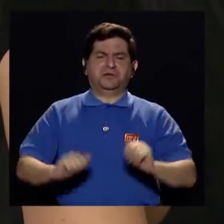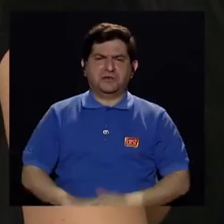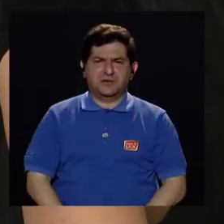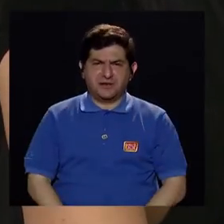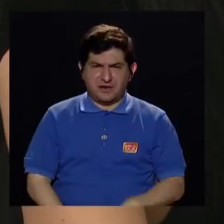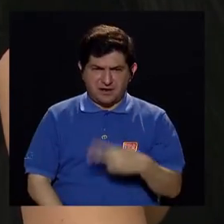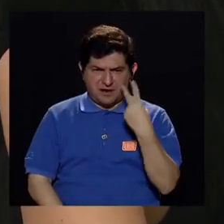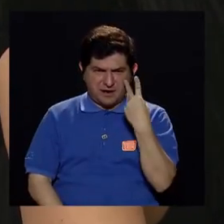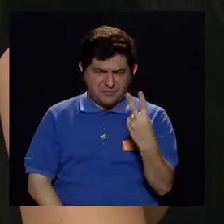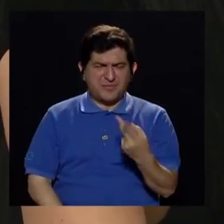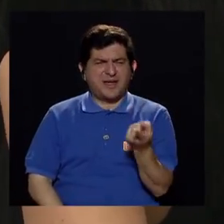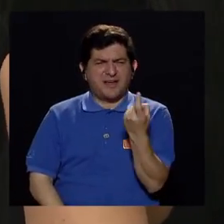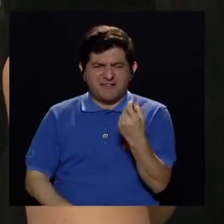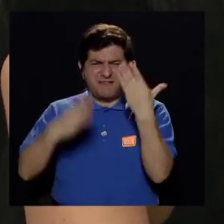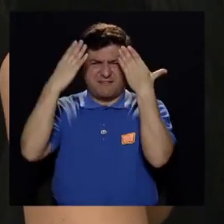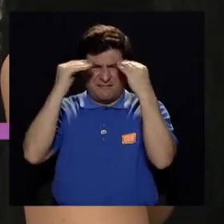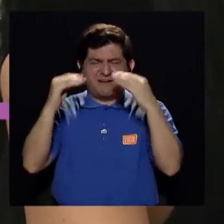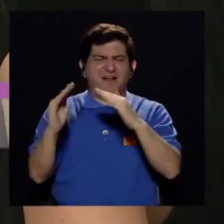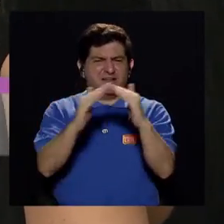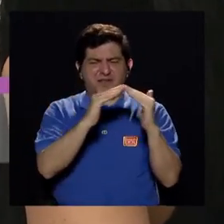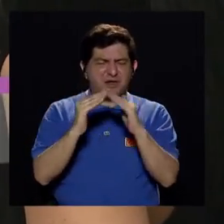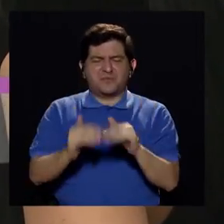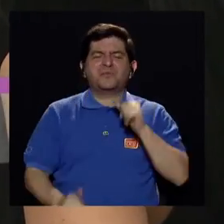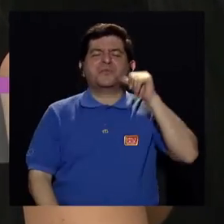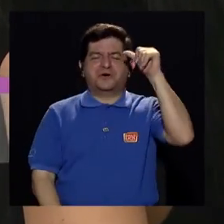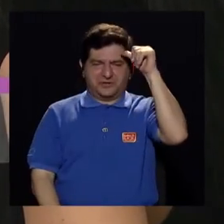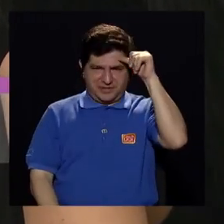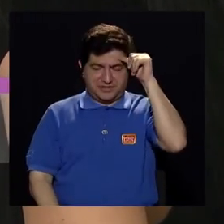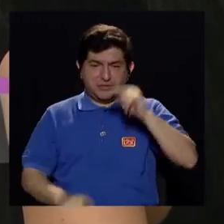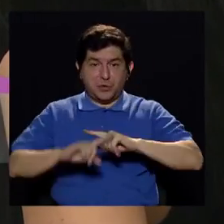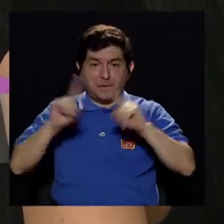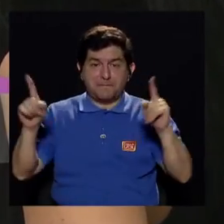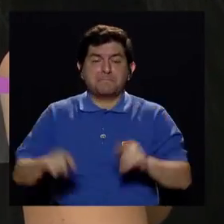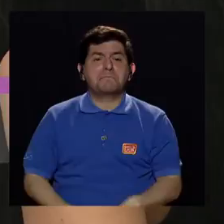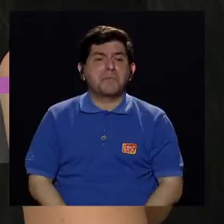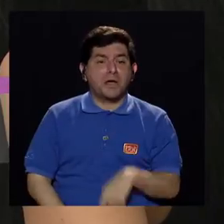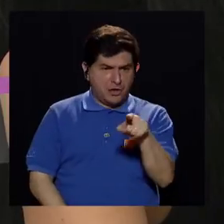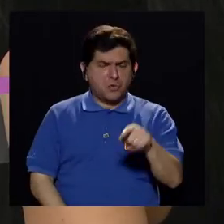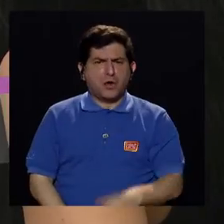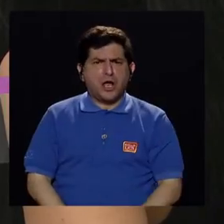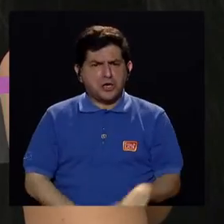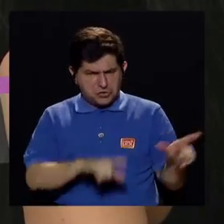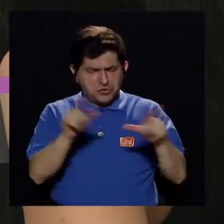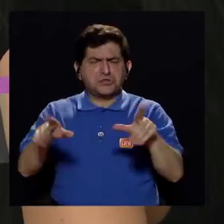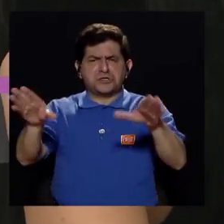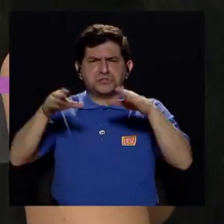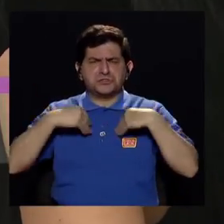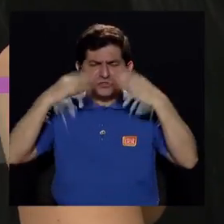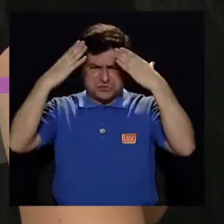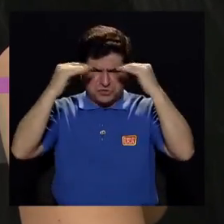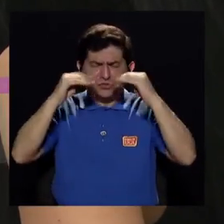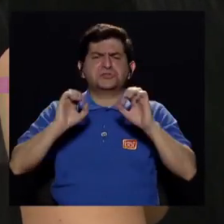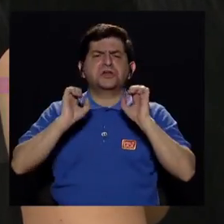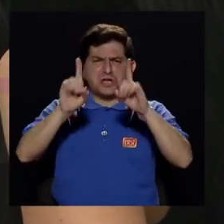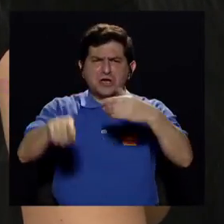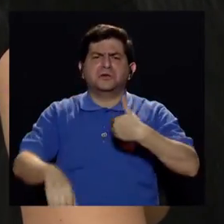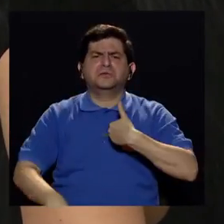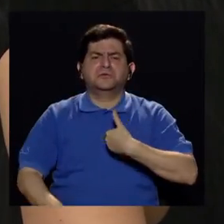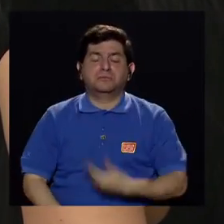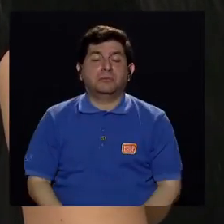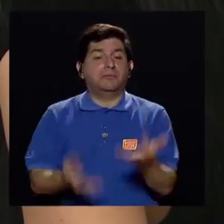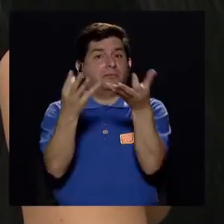gran desinformación en población adulta, sin embargo son más anuentes a recibir esta información, a educarse. Y es